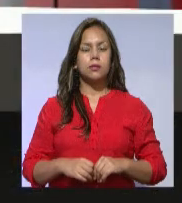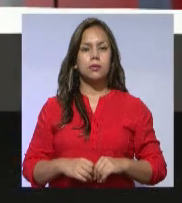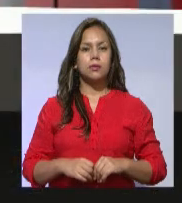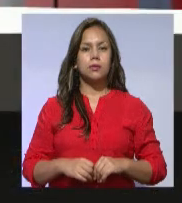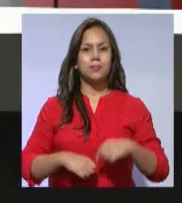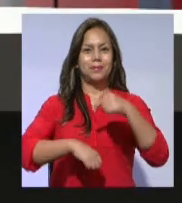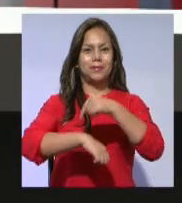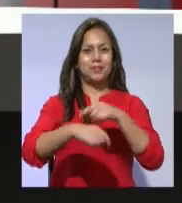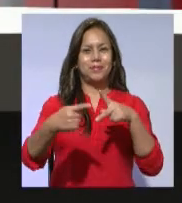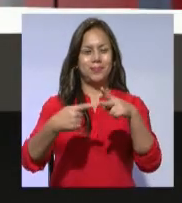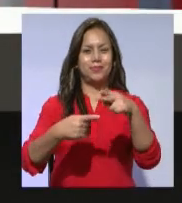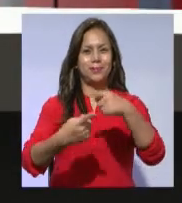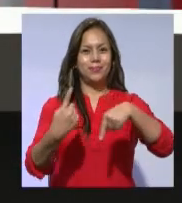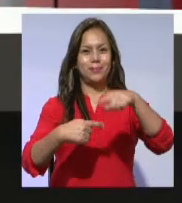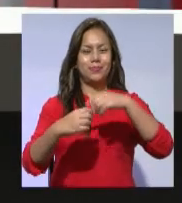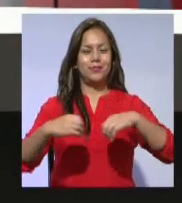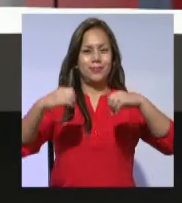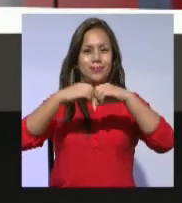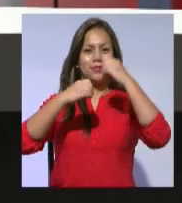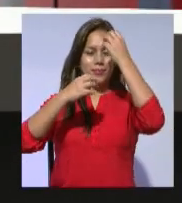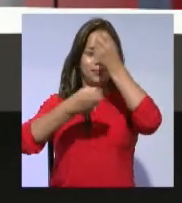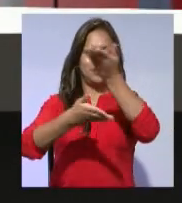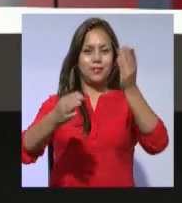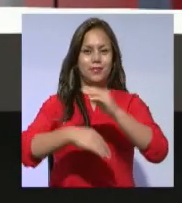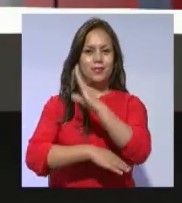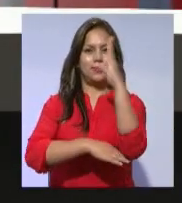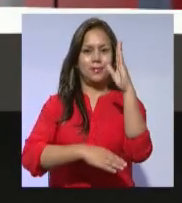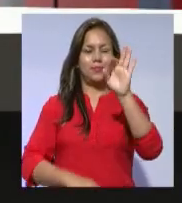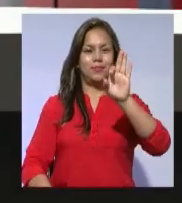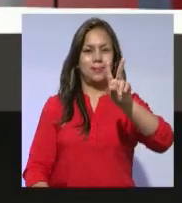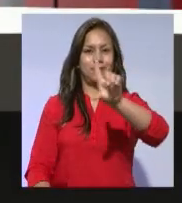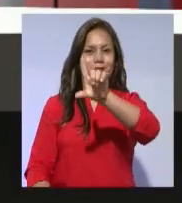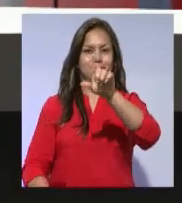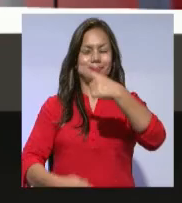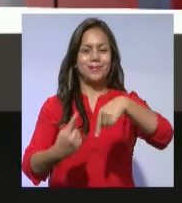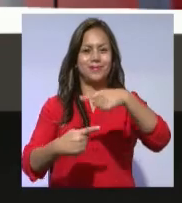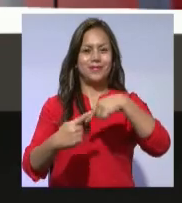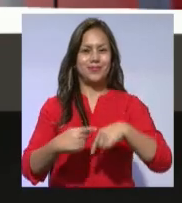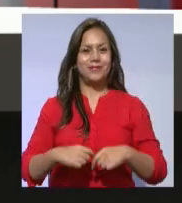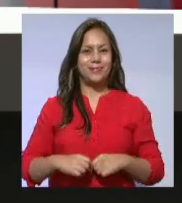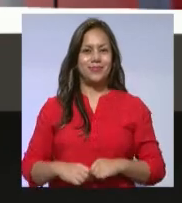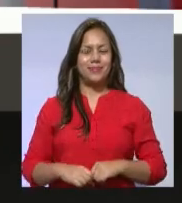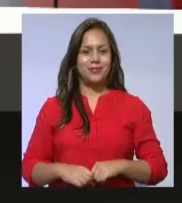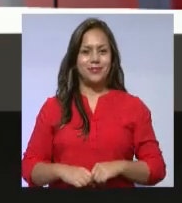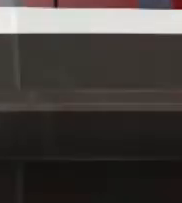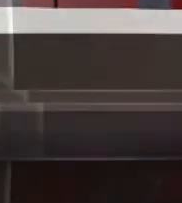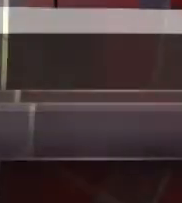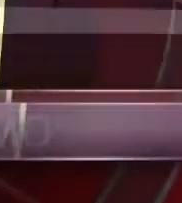tiempo de una pausa pero al volver más información aquí en emisión central de tv de noticias ya regresamos